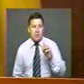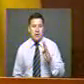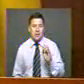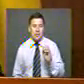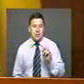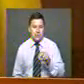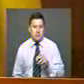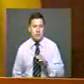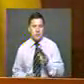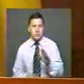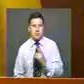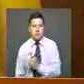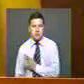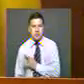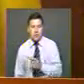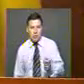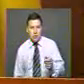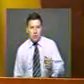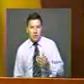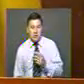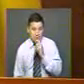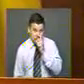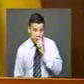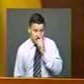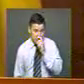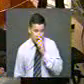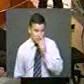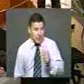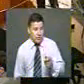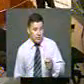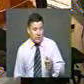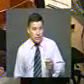en representación de la Universidad del Rosario.